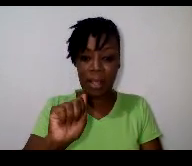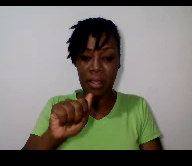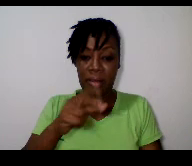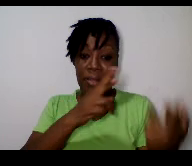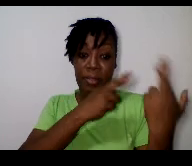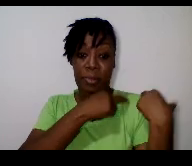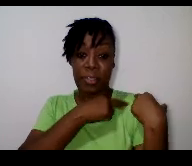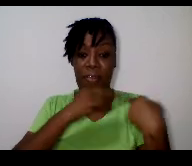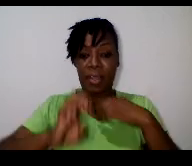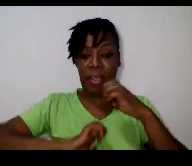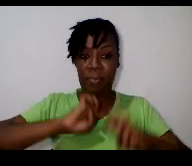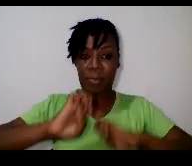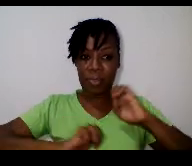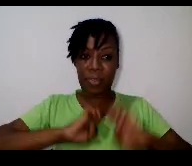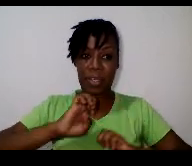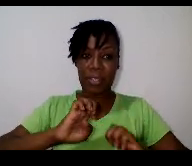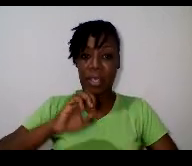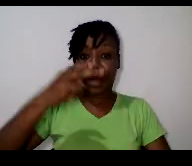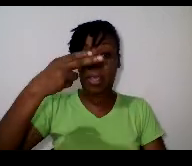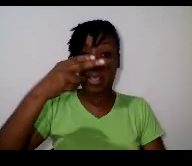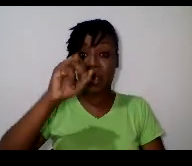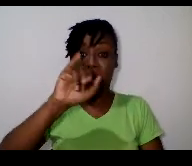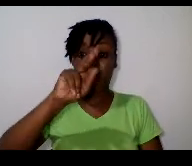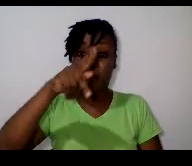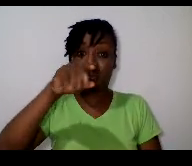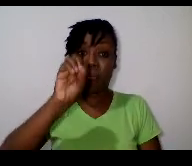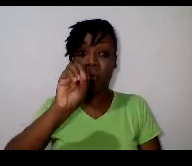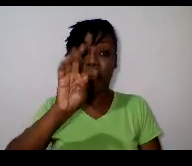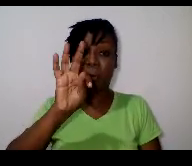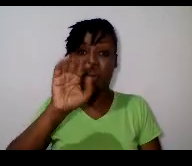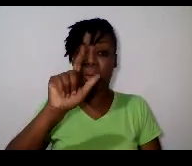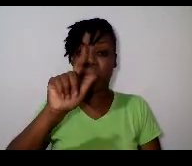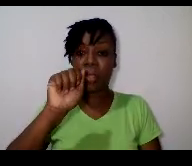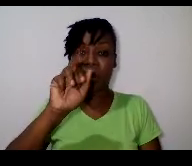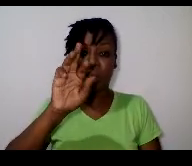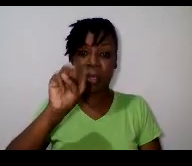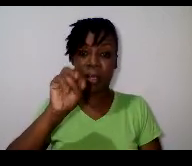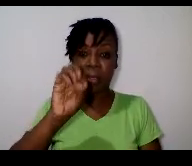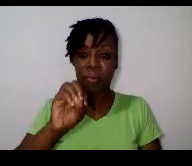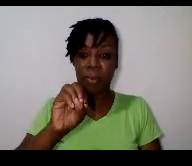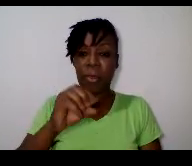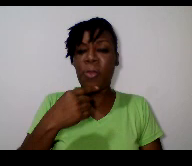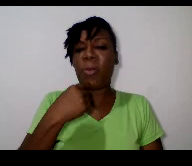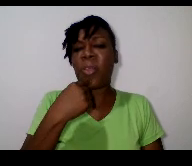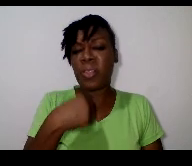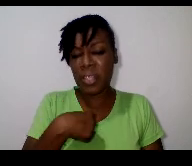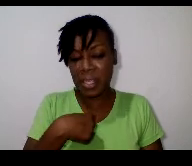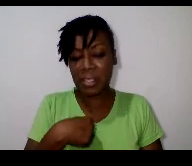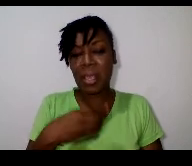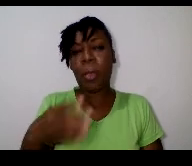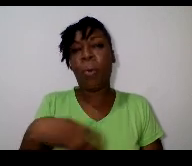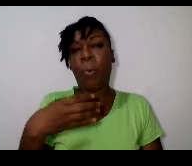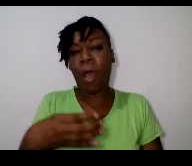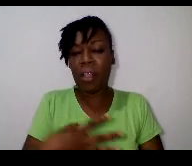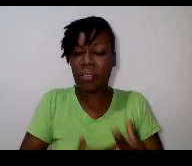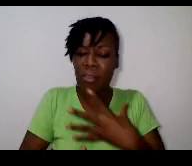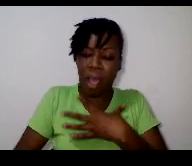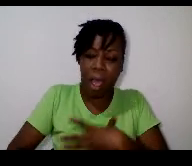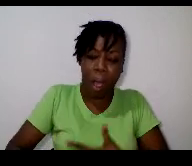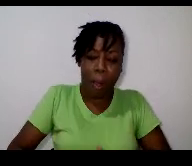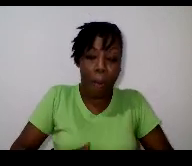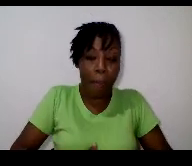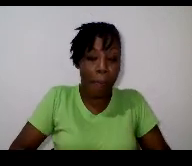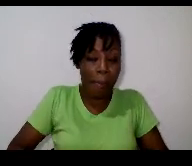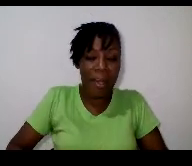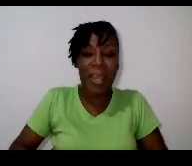importante tiene que ver con el apetito. Nos dice cuando tenemos hambre y nos dice, ¿verdad?, cuando tenemos sed, cuando tenemos calor o